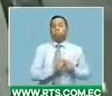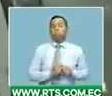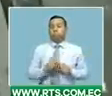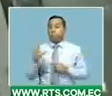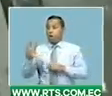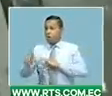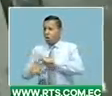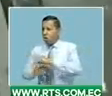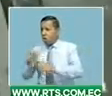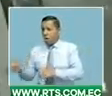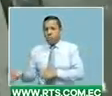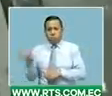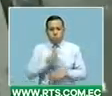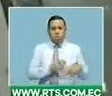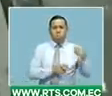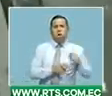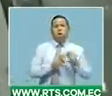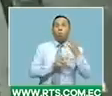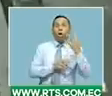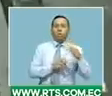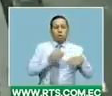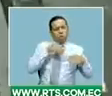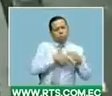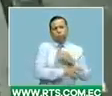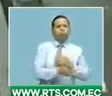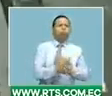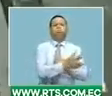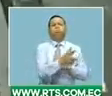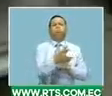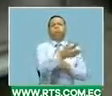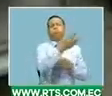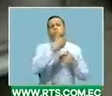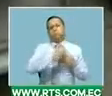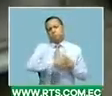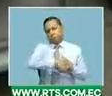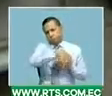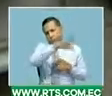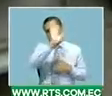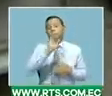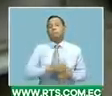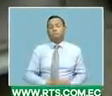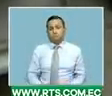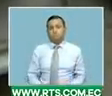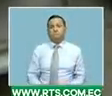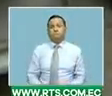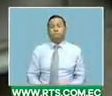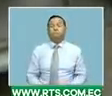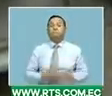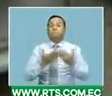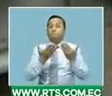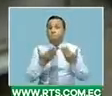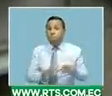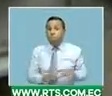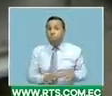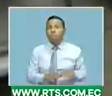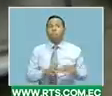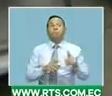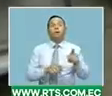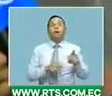Según información, los cuatro continuaron con el recorrido delictivo. Incluso asaltaron una